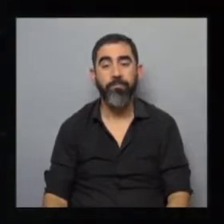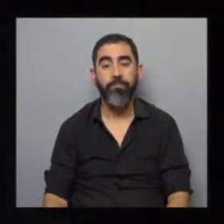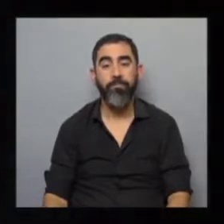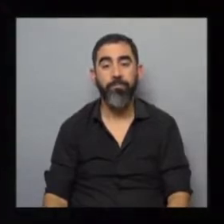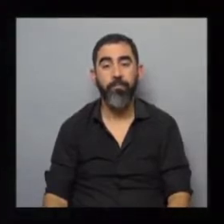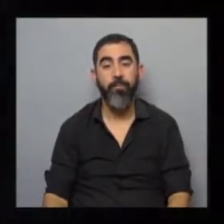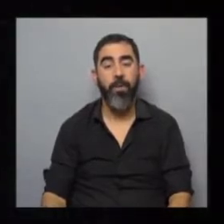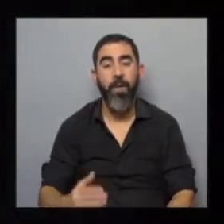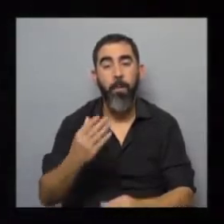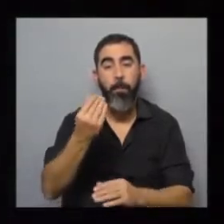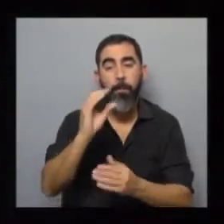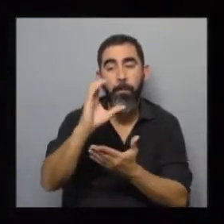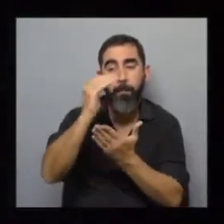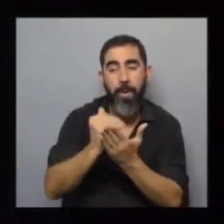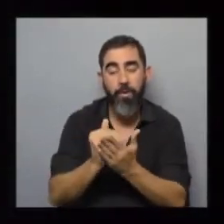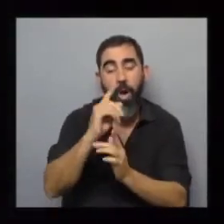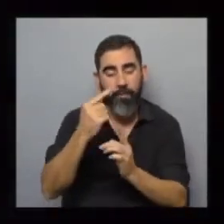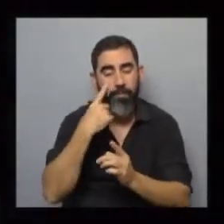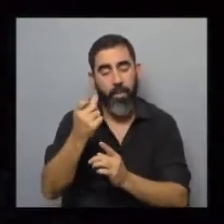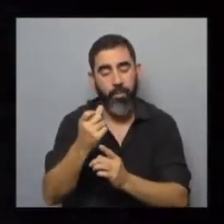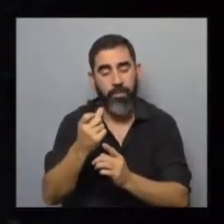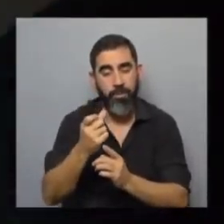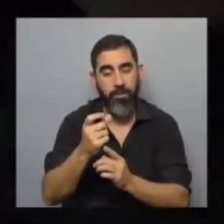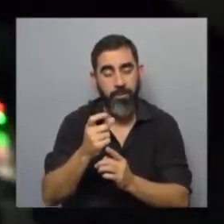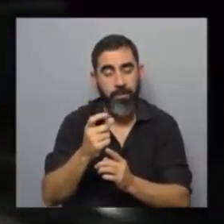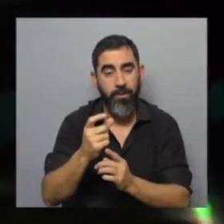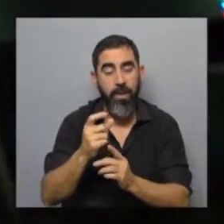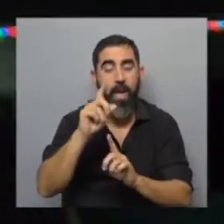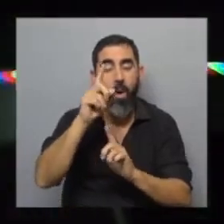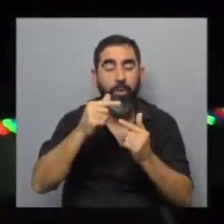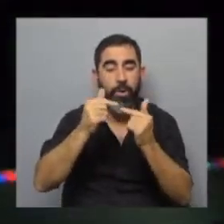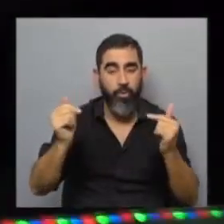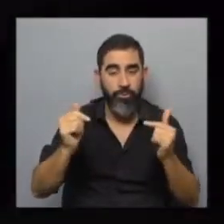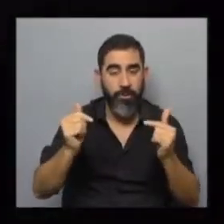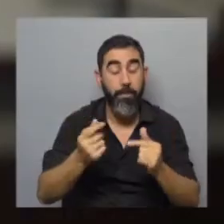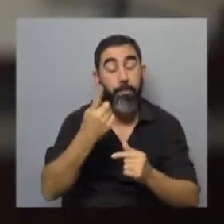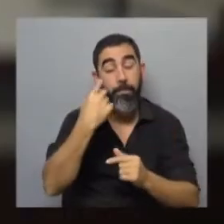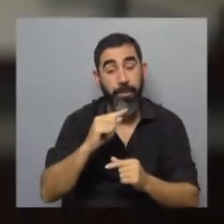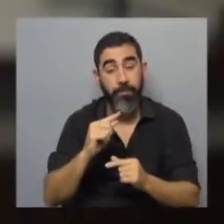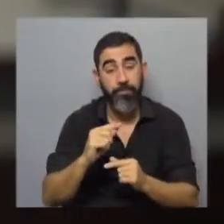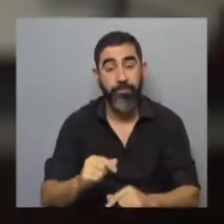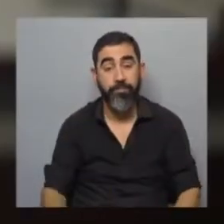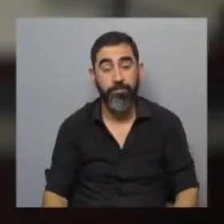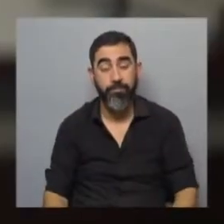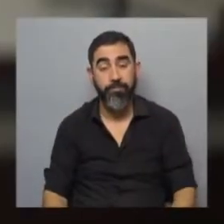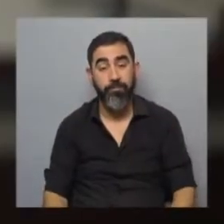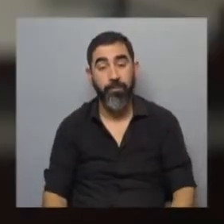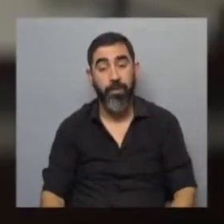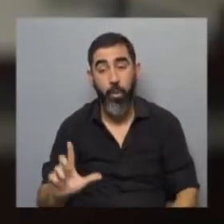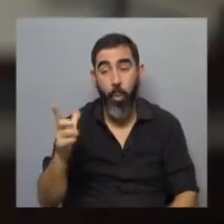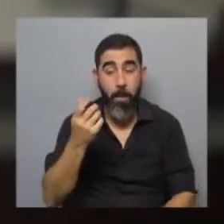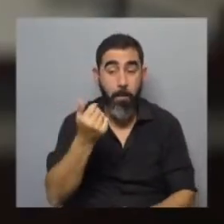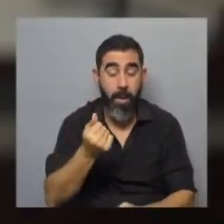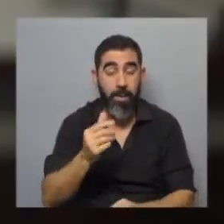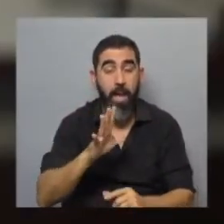Tener menos recursos a veces se refleja en ciertos aspectos, pero bueno, lo que no tenemos de dinero